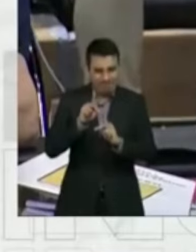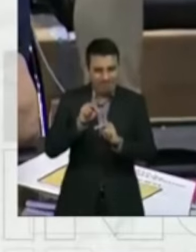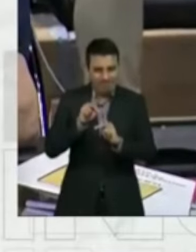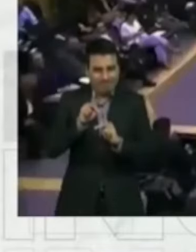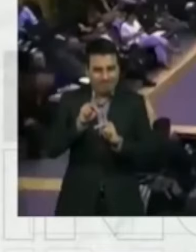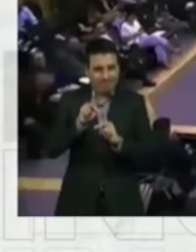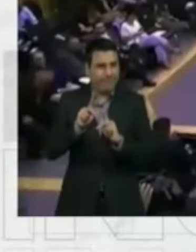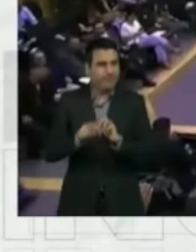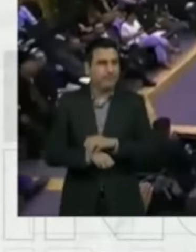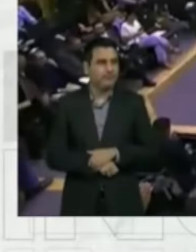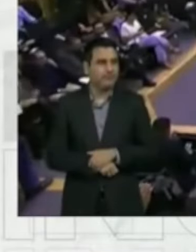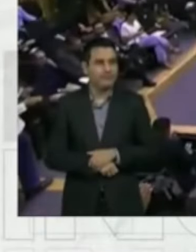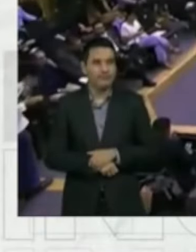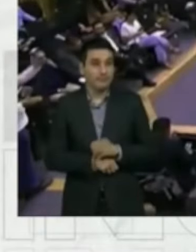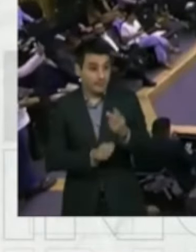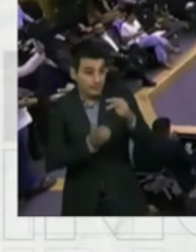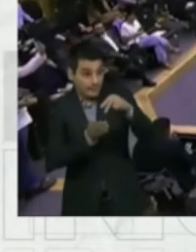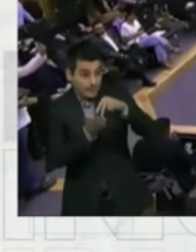Gracias.